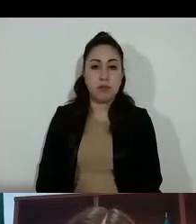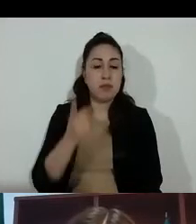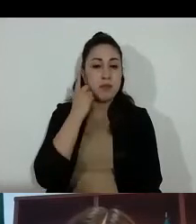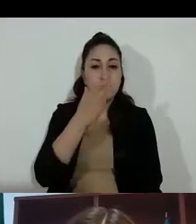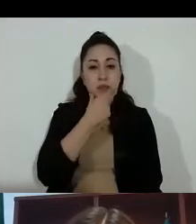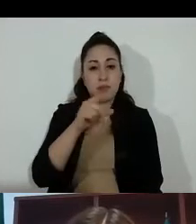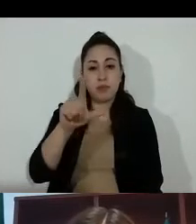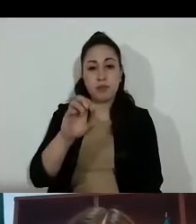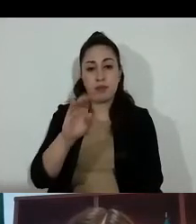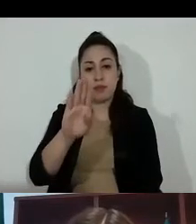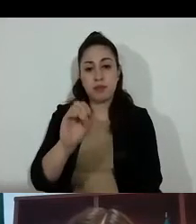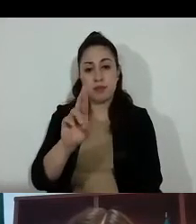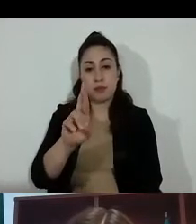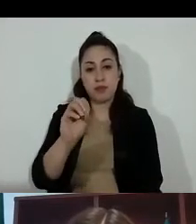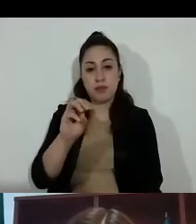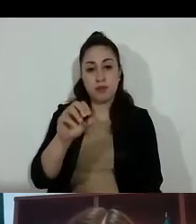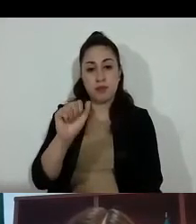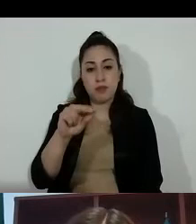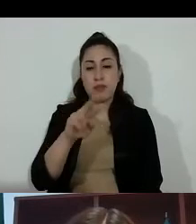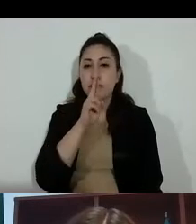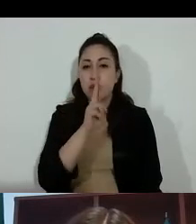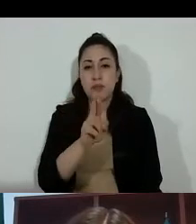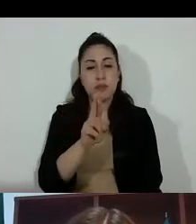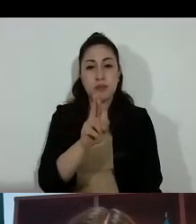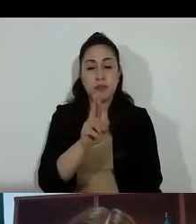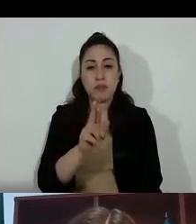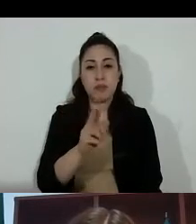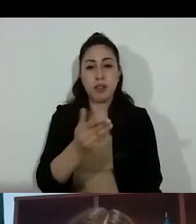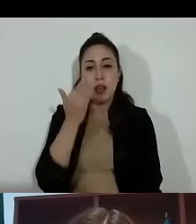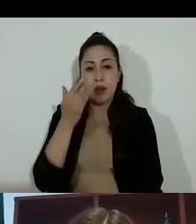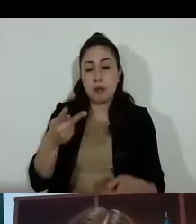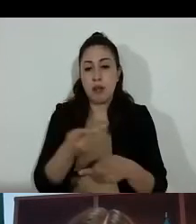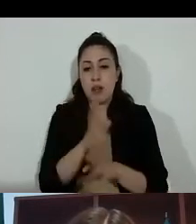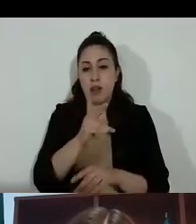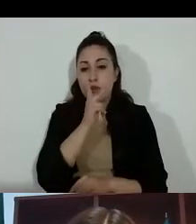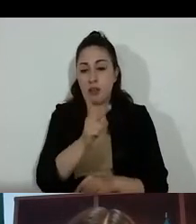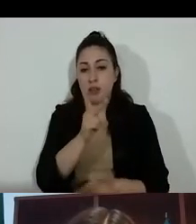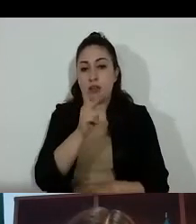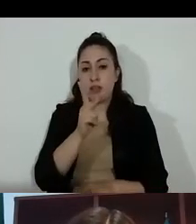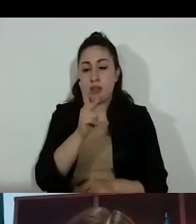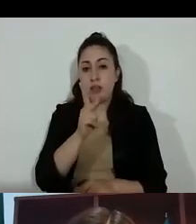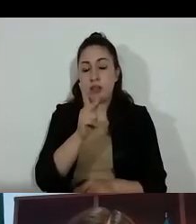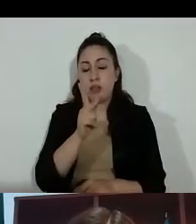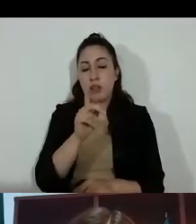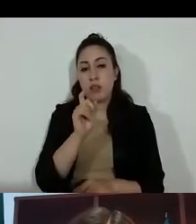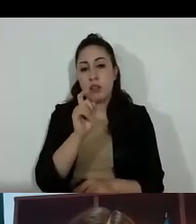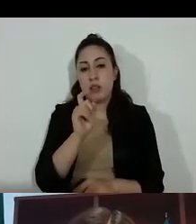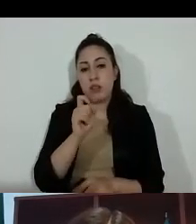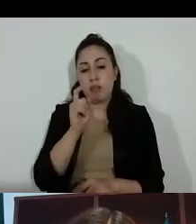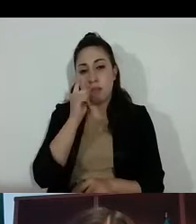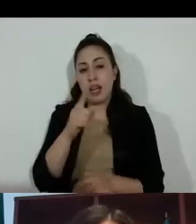Víctor Hugo Lobo Román. En el mismo sentido, una vez que habíamos platicado por la carga de trabajo hacerlas